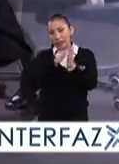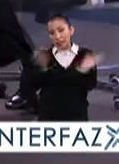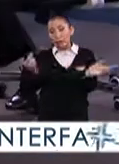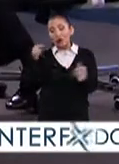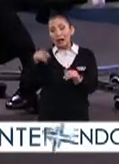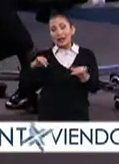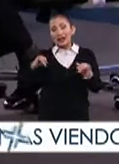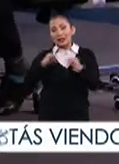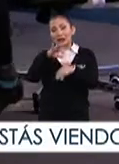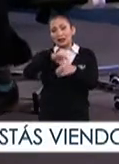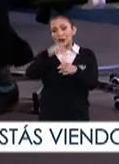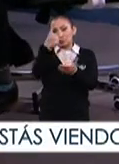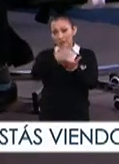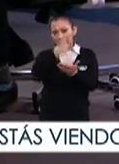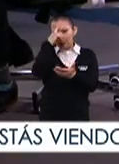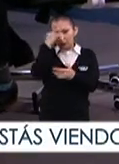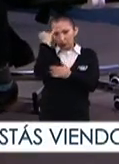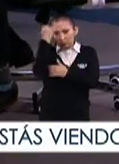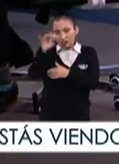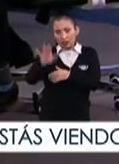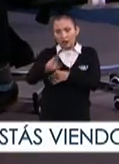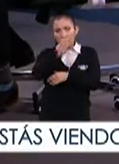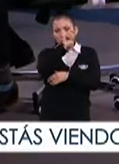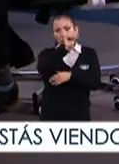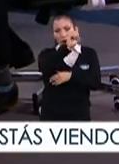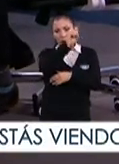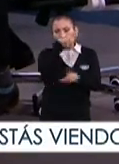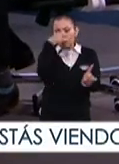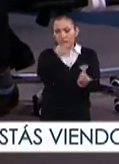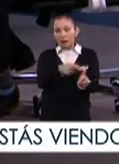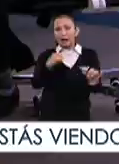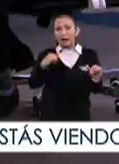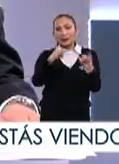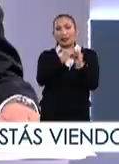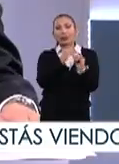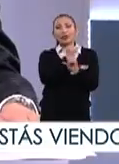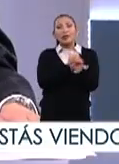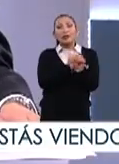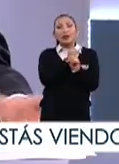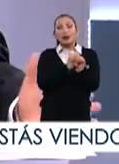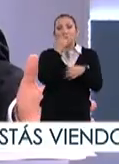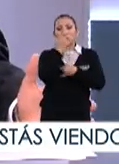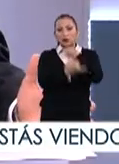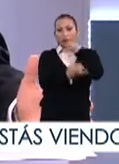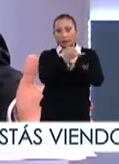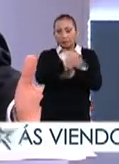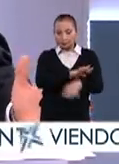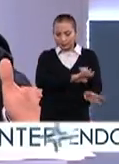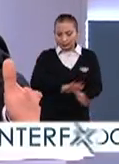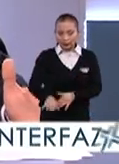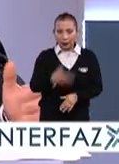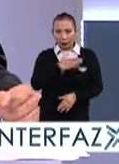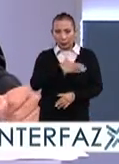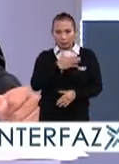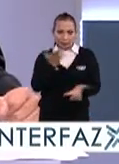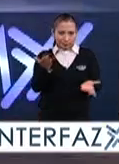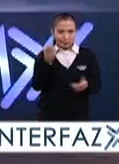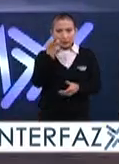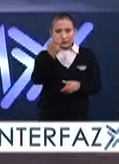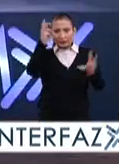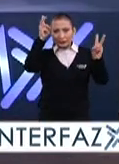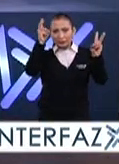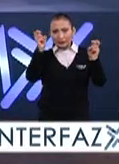hecho por el Instituto Electoral de la Ciudad de México y por la UNAM, en específico el Instituto de Investigaciones Jurídicas. Bueno, precisamente